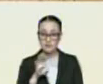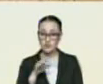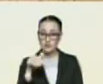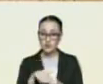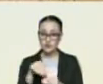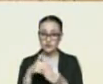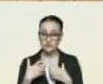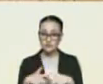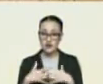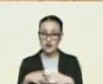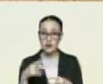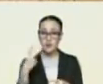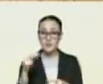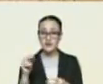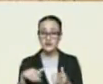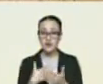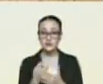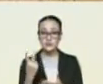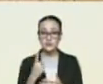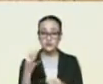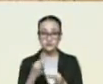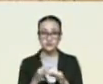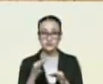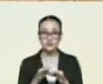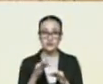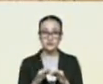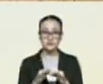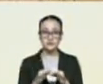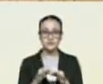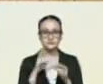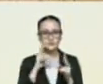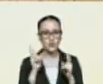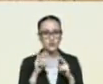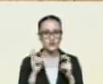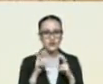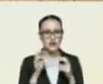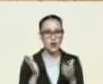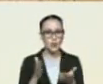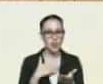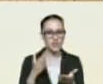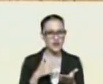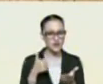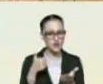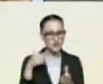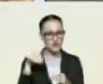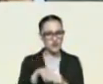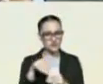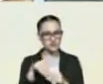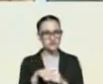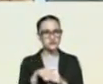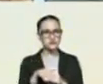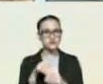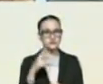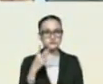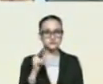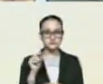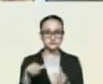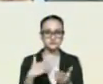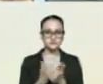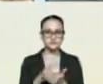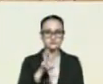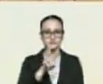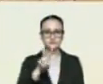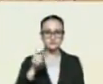se hizo del 20 al 22 de septiembre. La auditoría de los cuadernos de votación se hizo del 20